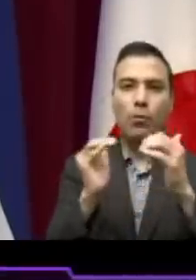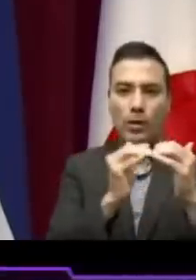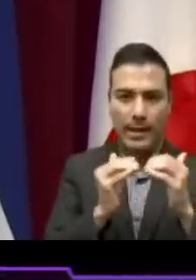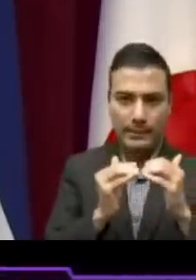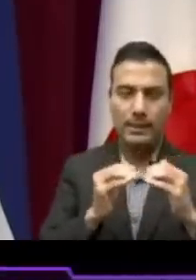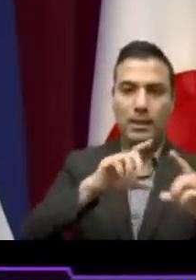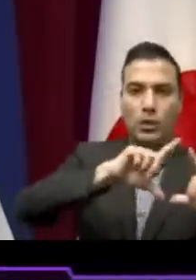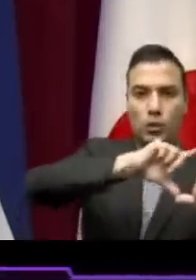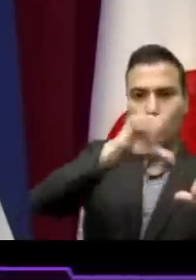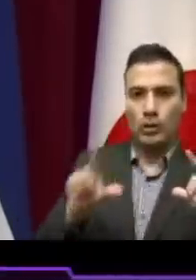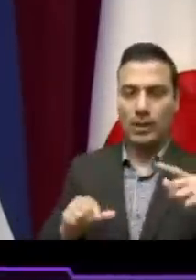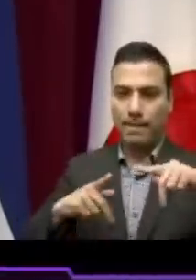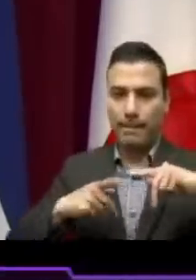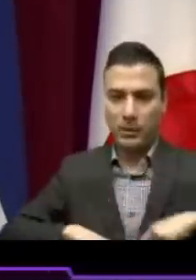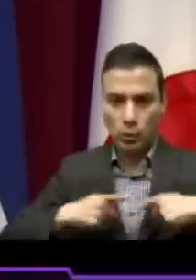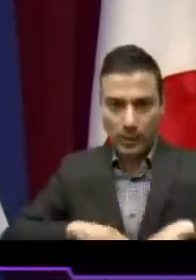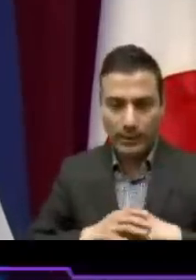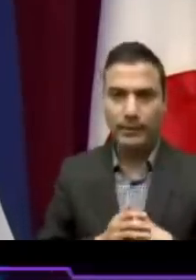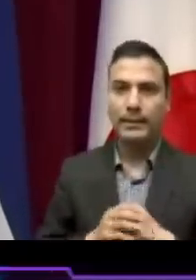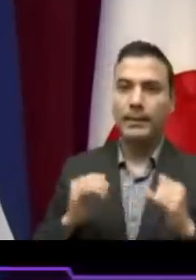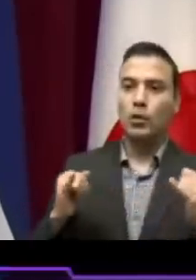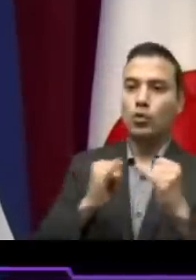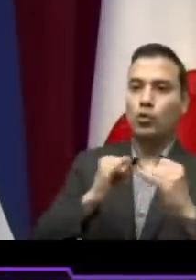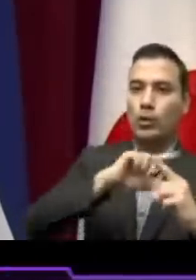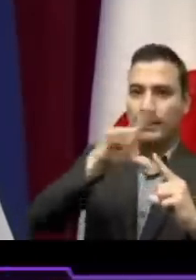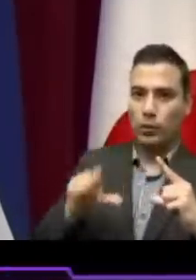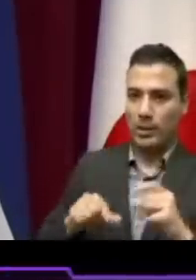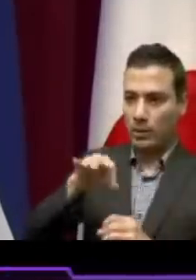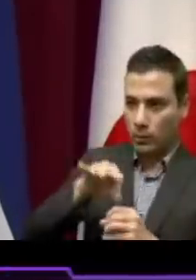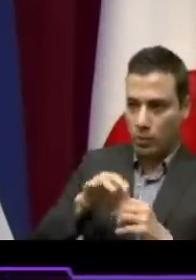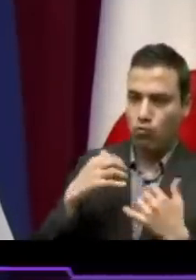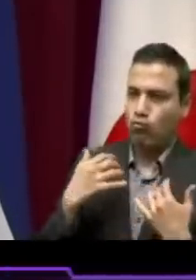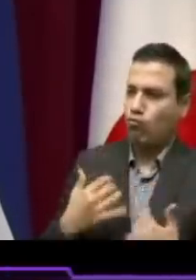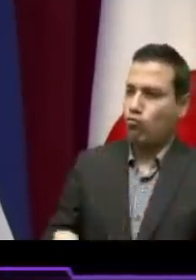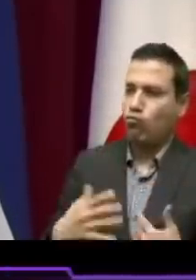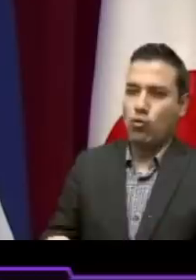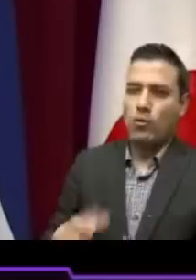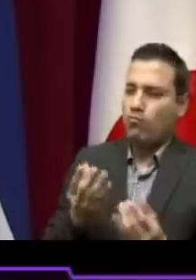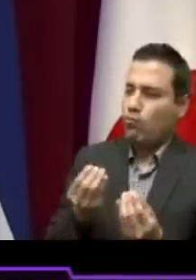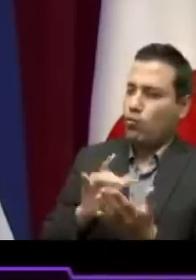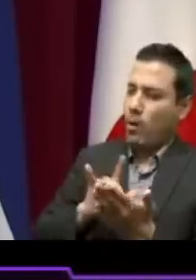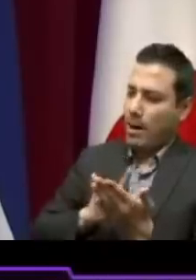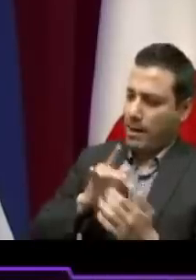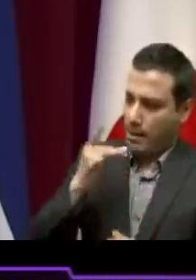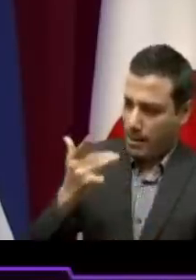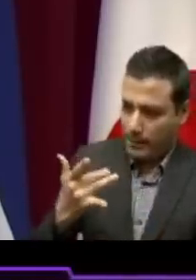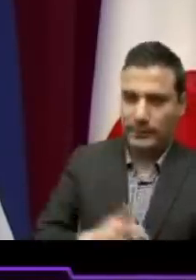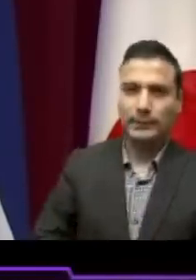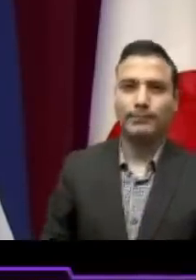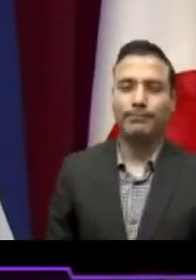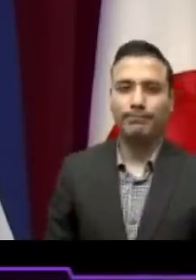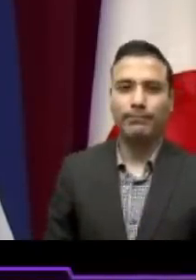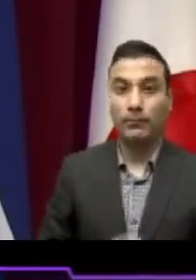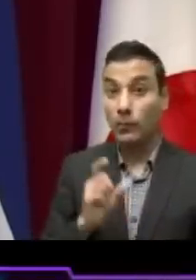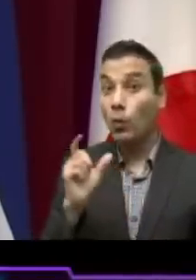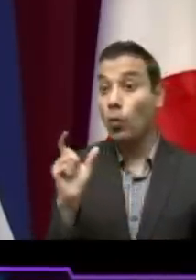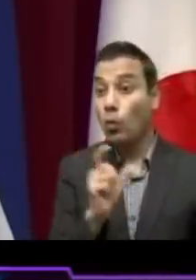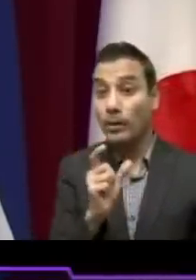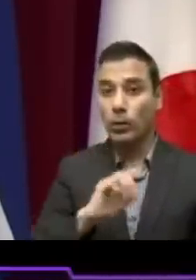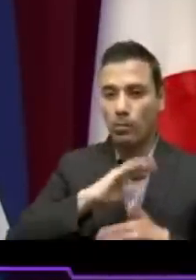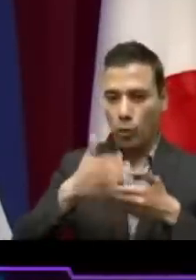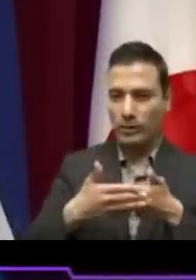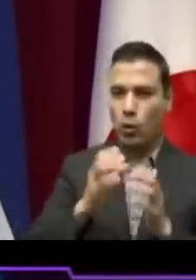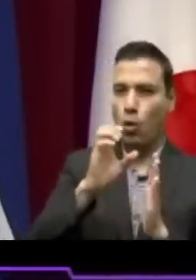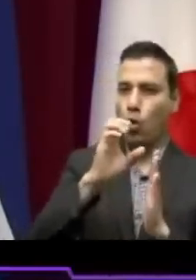El Instituto Nacional electoral te deben mucho y cuando el orden constitucional y democrático sea